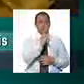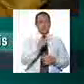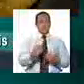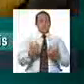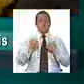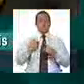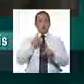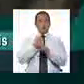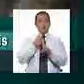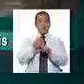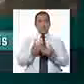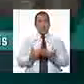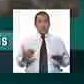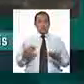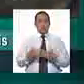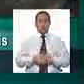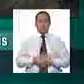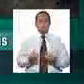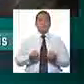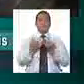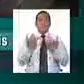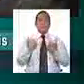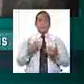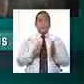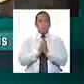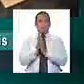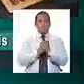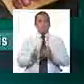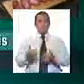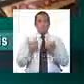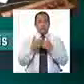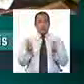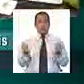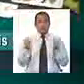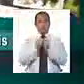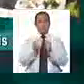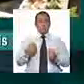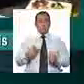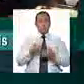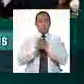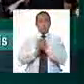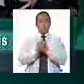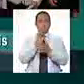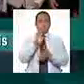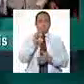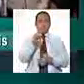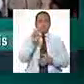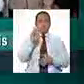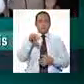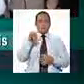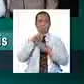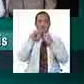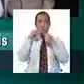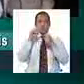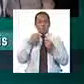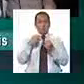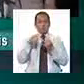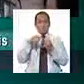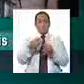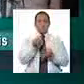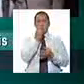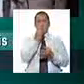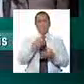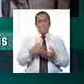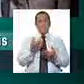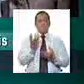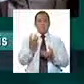propias propiedades, ¿no? Bien, y también queríamos aprovechar aquí, estamos acompañados de nuestro amigo Renzo para que nos comente algunos de los platillos a base de papa